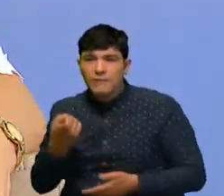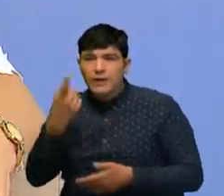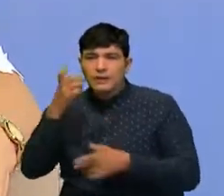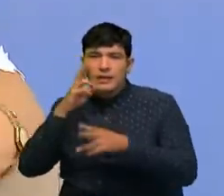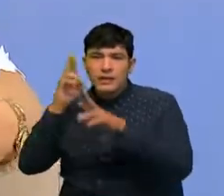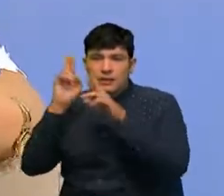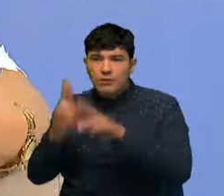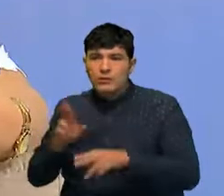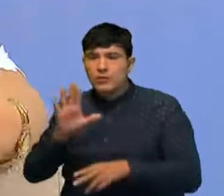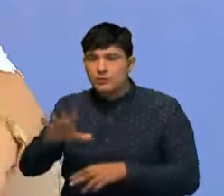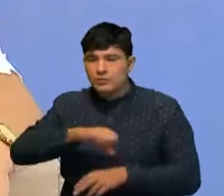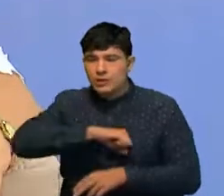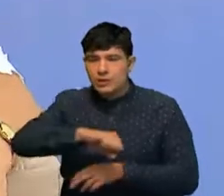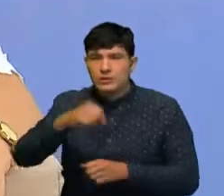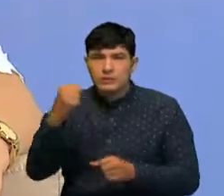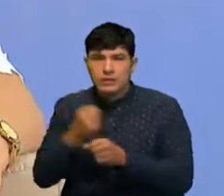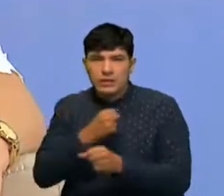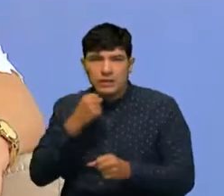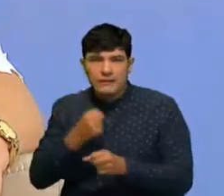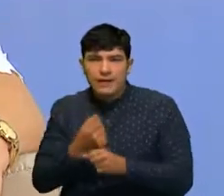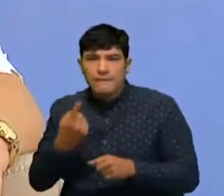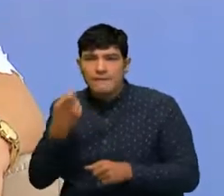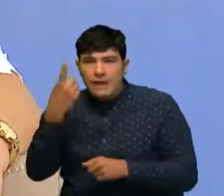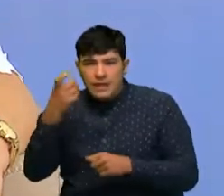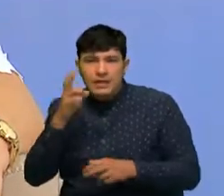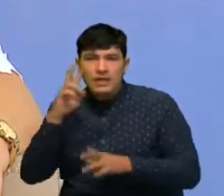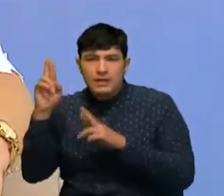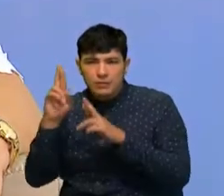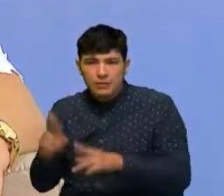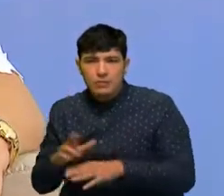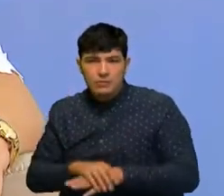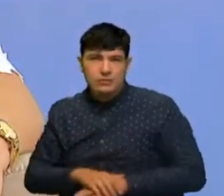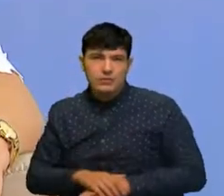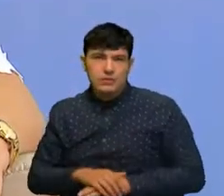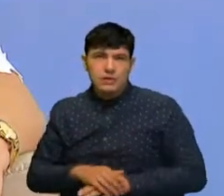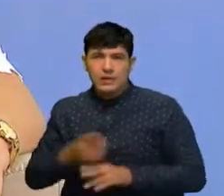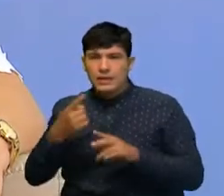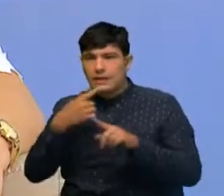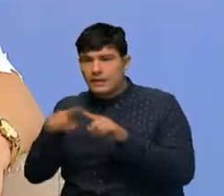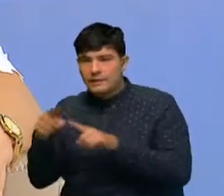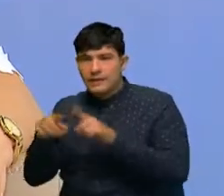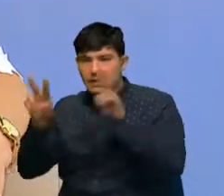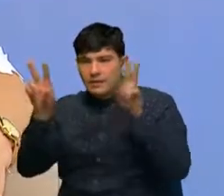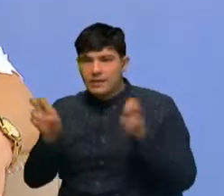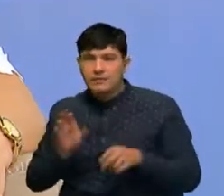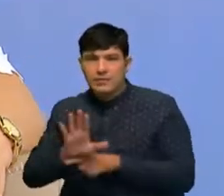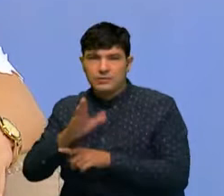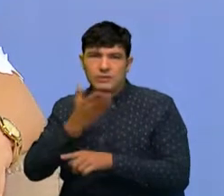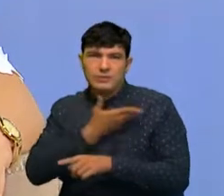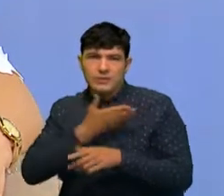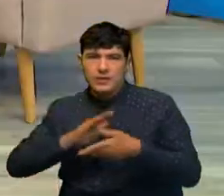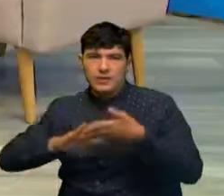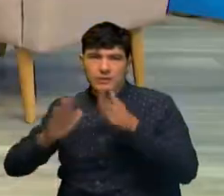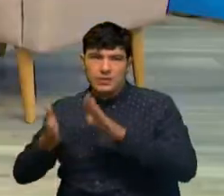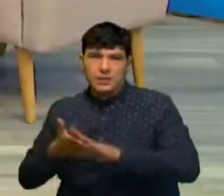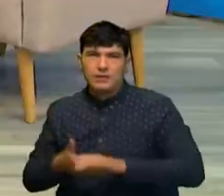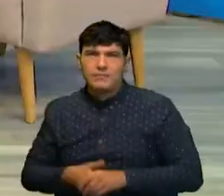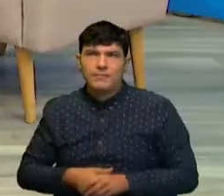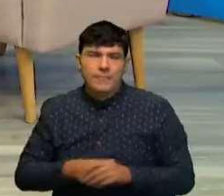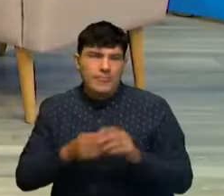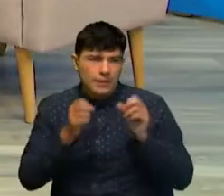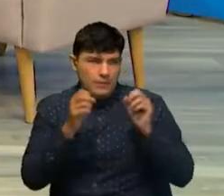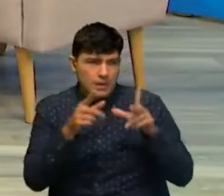derechos laborales, se están deslaboralizando los derechos de los trabajadores en temas en particulares como las madres comunitarias.